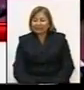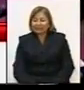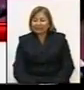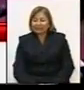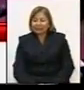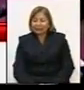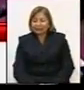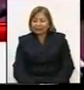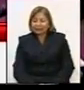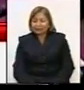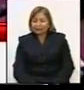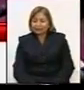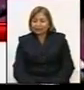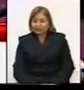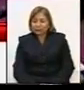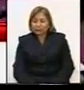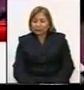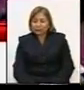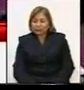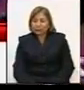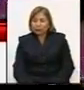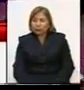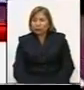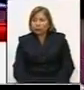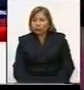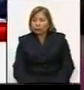Salgado. Congresista García Belauna.